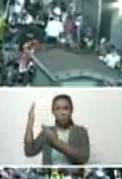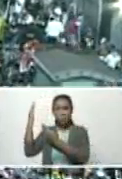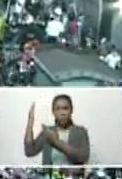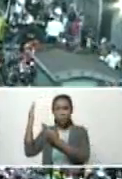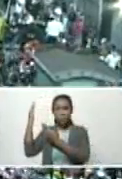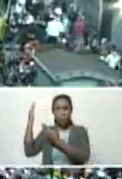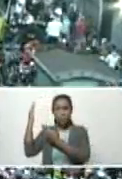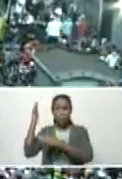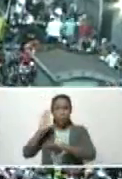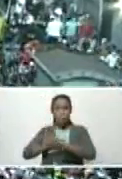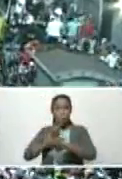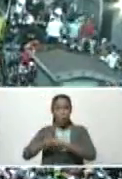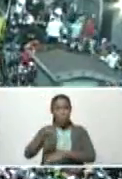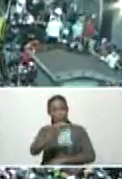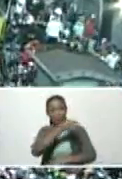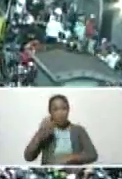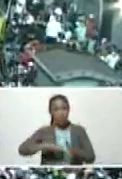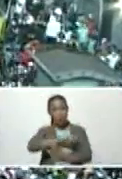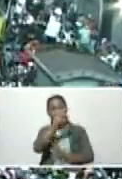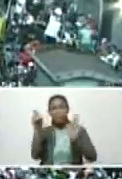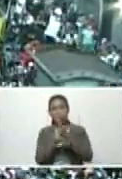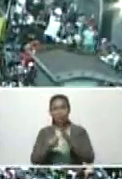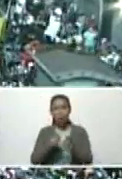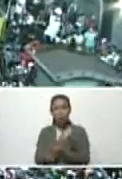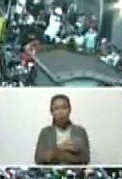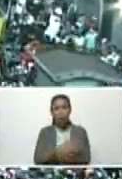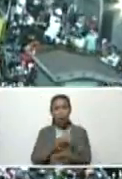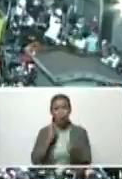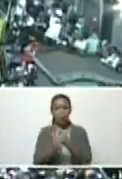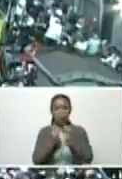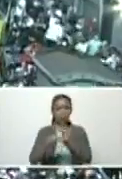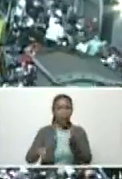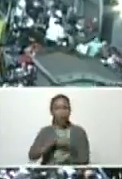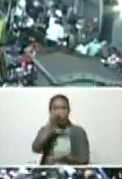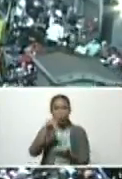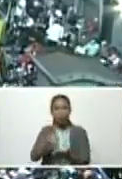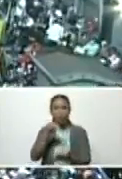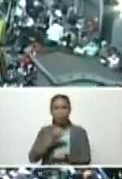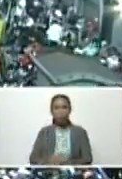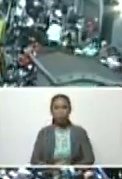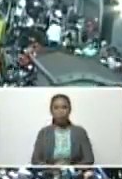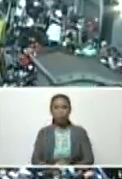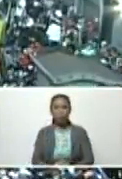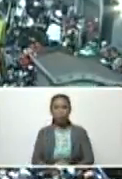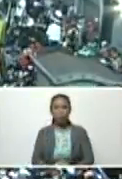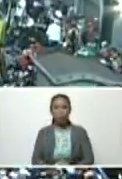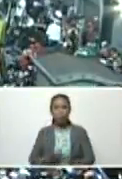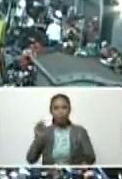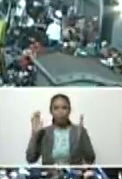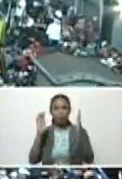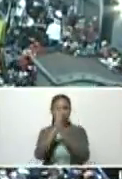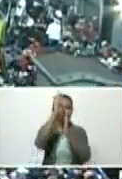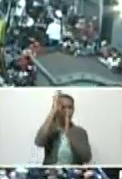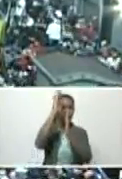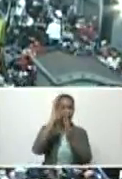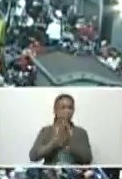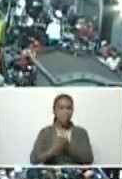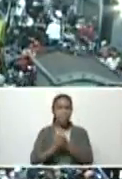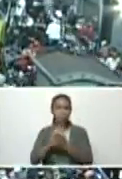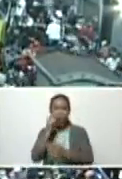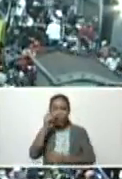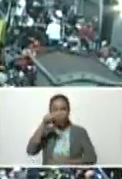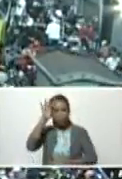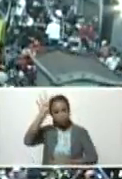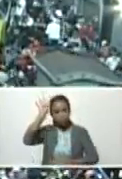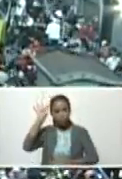el éxito absoluto de los Juegos Deportivos Nacionales. Chócala ahí, Mervin. Te